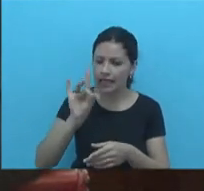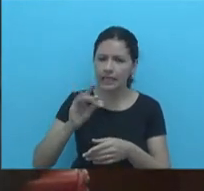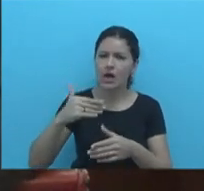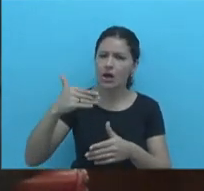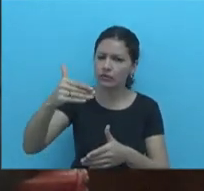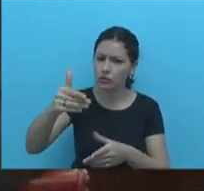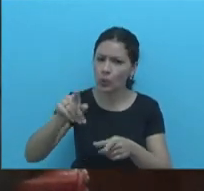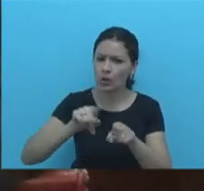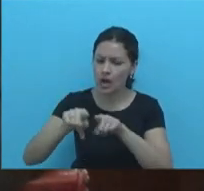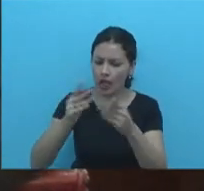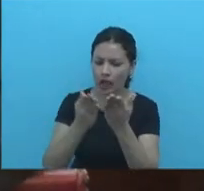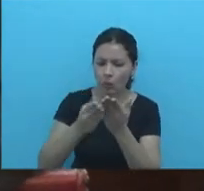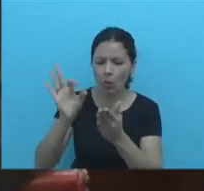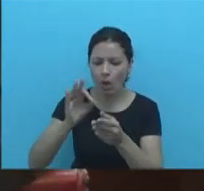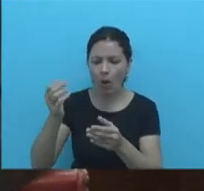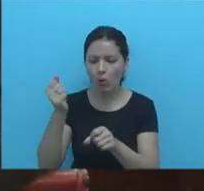se genere como